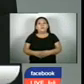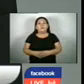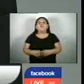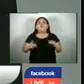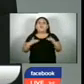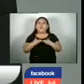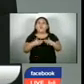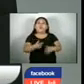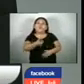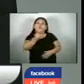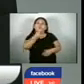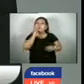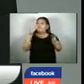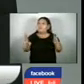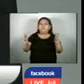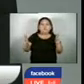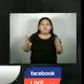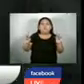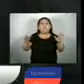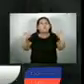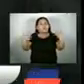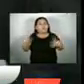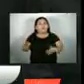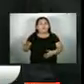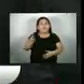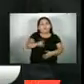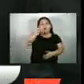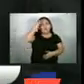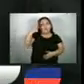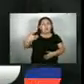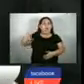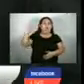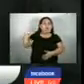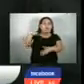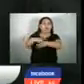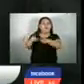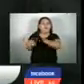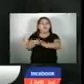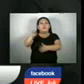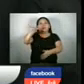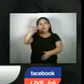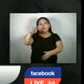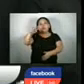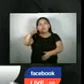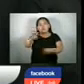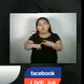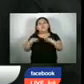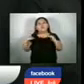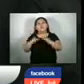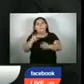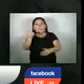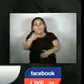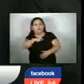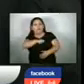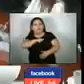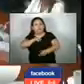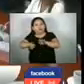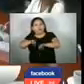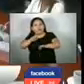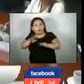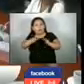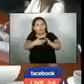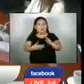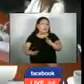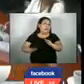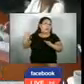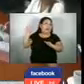También le contamos qué ocurrió durante la comparecencia de la exdiputada Yancy Urbina y el exsecretario de Comunicaciones del gobierno Eugenio